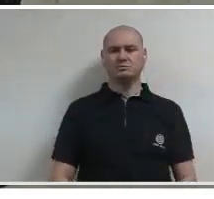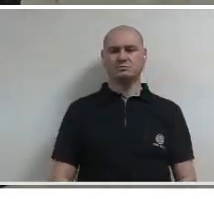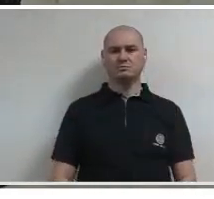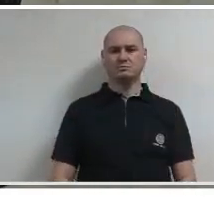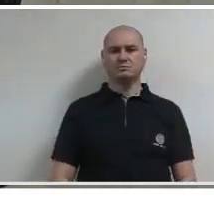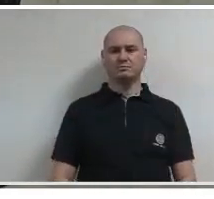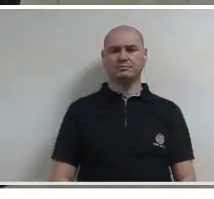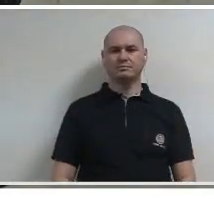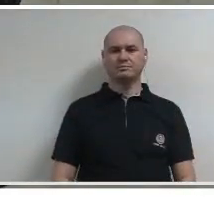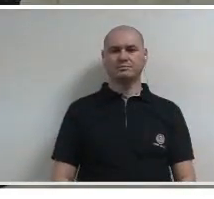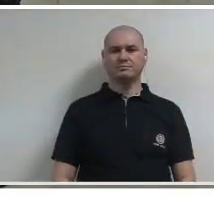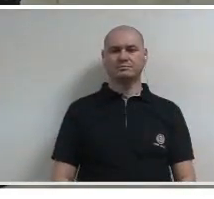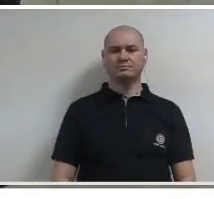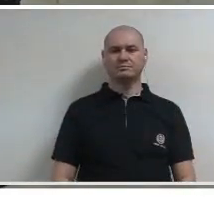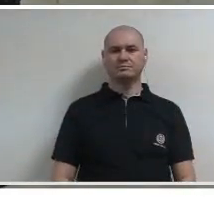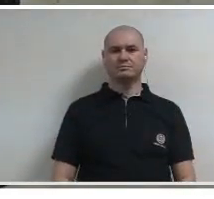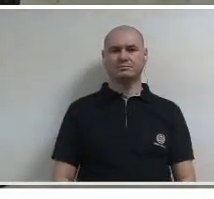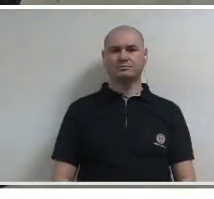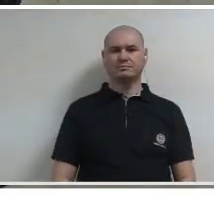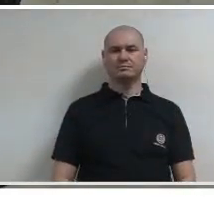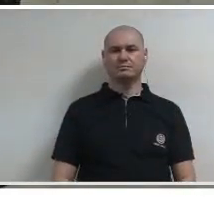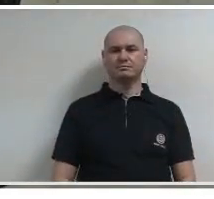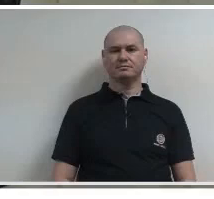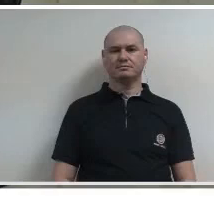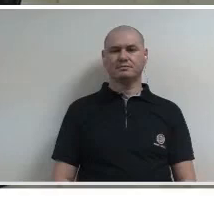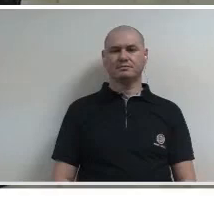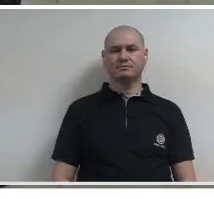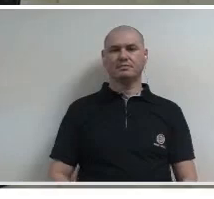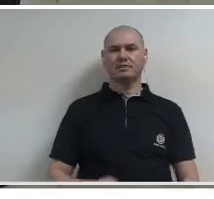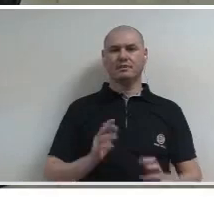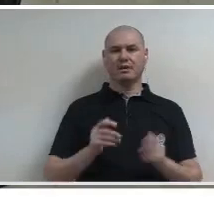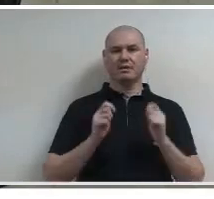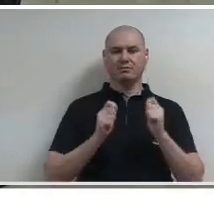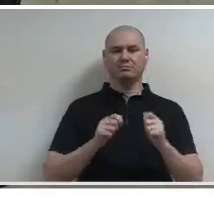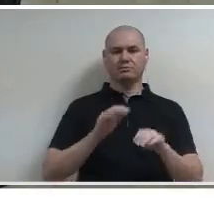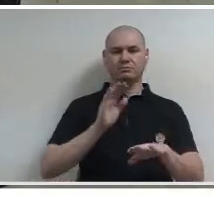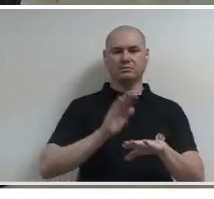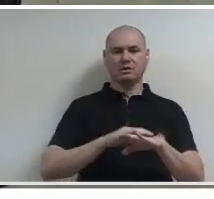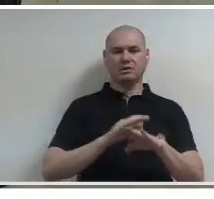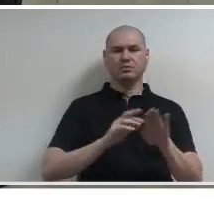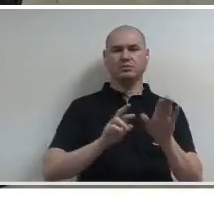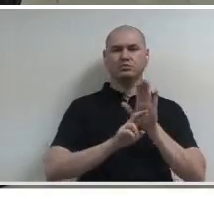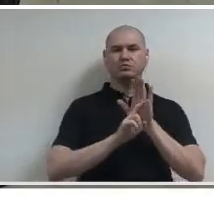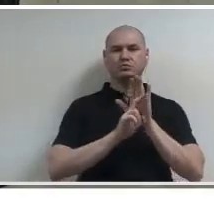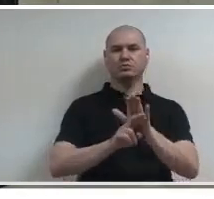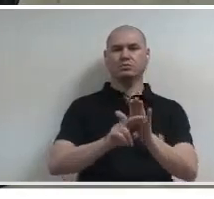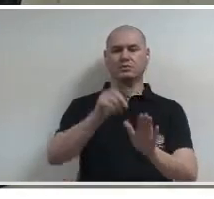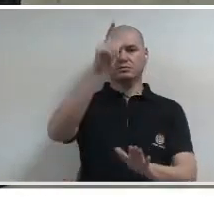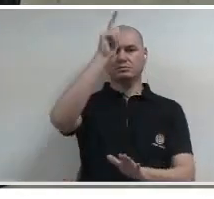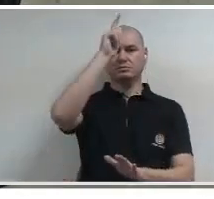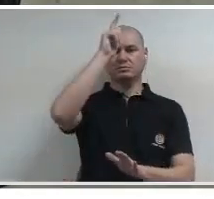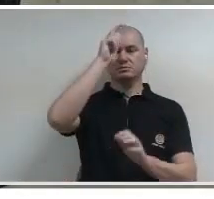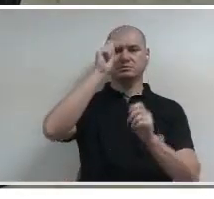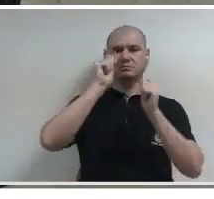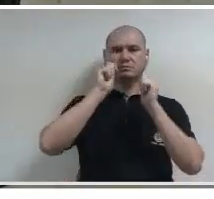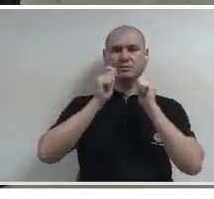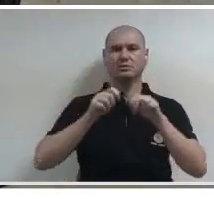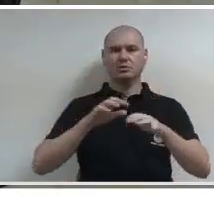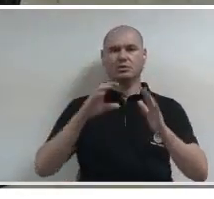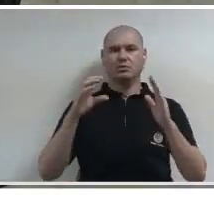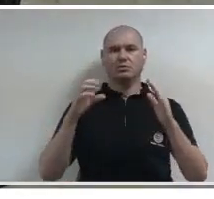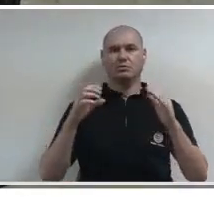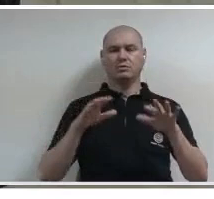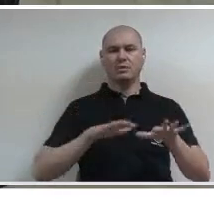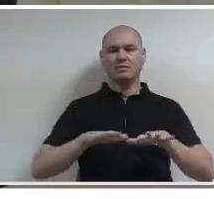funcionario fuera, omba apota, segunda secretaría niña de adolescencia. Luque Penguará, pues estamos ya conformada